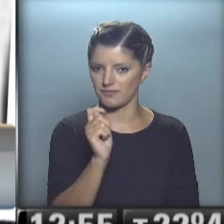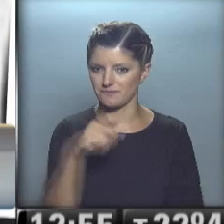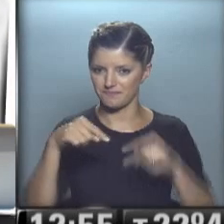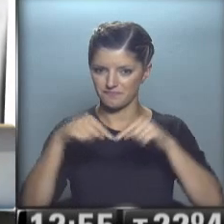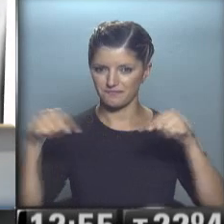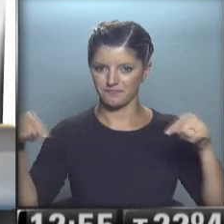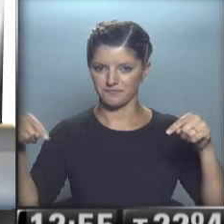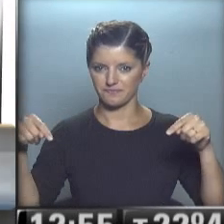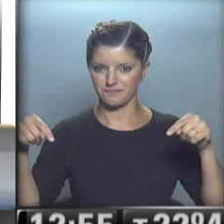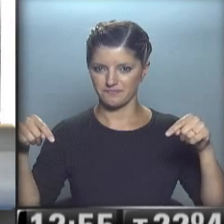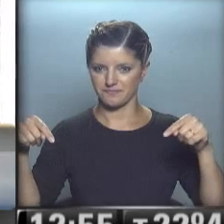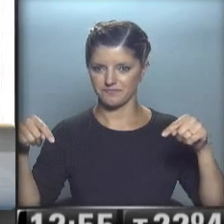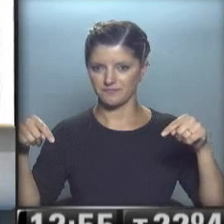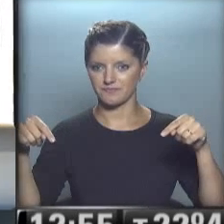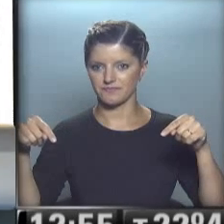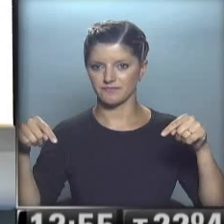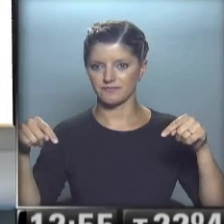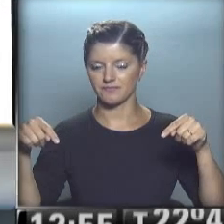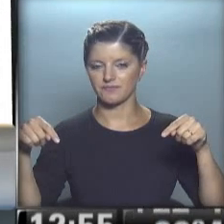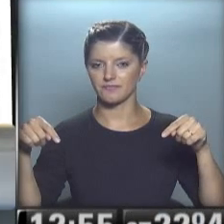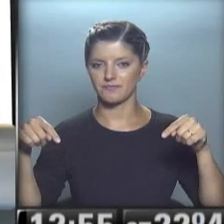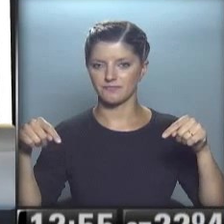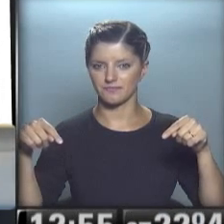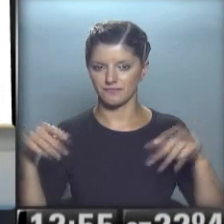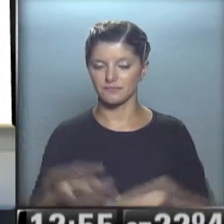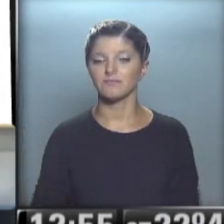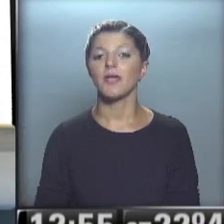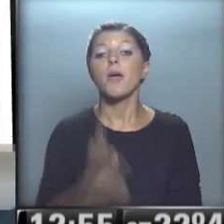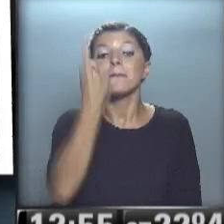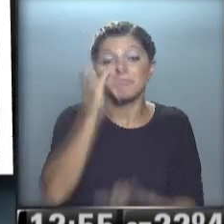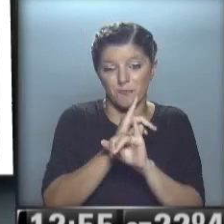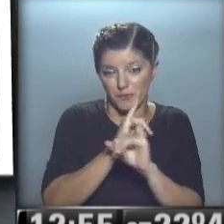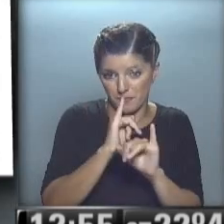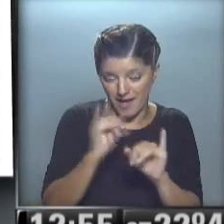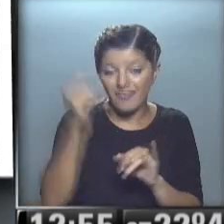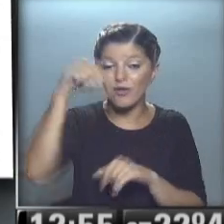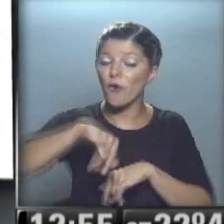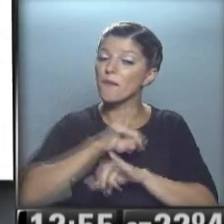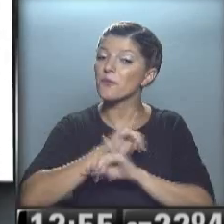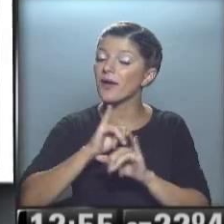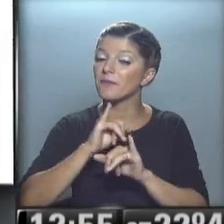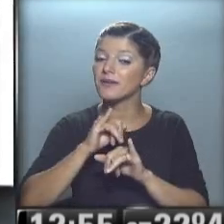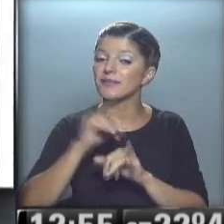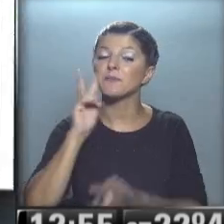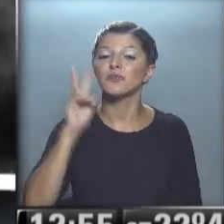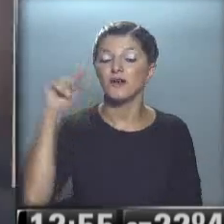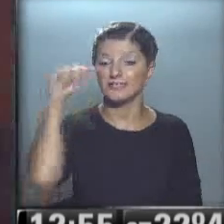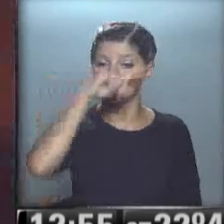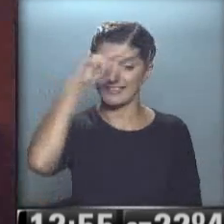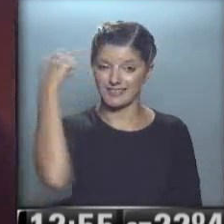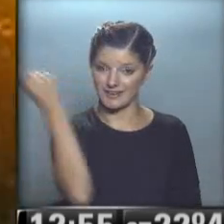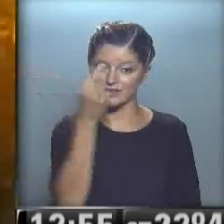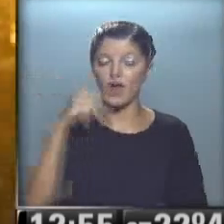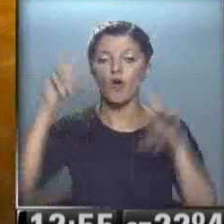1777 4535 0709 primera pausa en el programa de hoy de visión 7 internacional